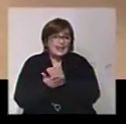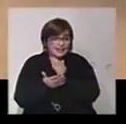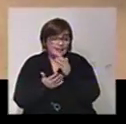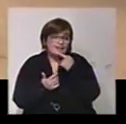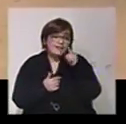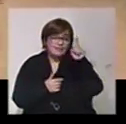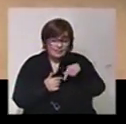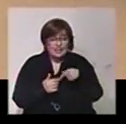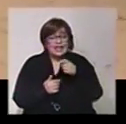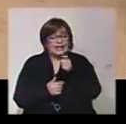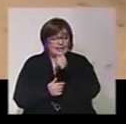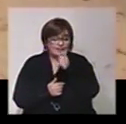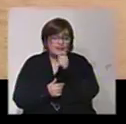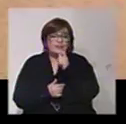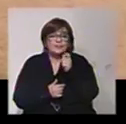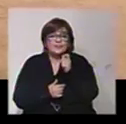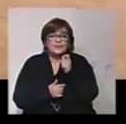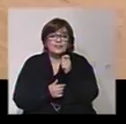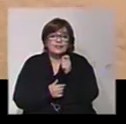surgió esta entrevista.